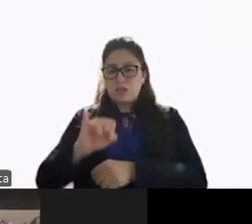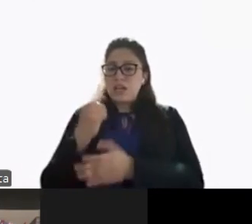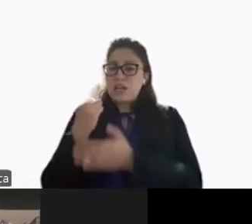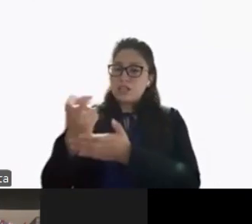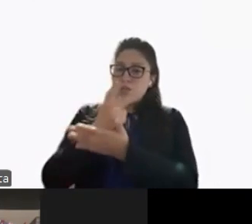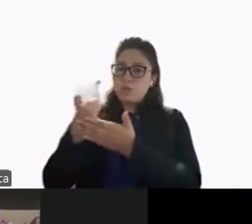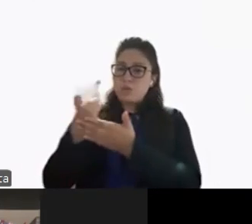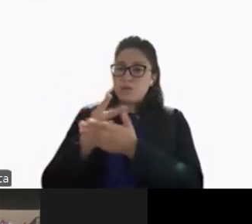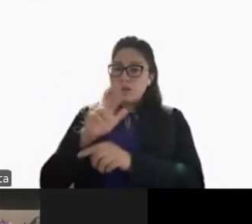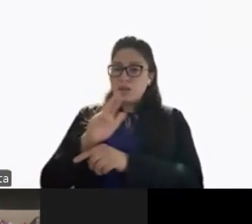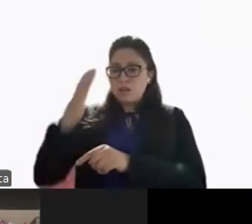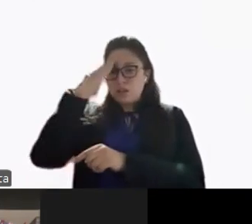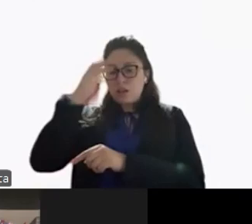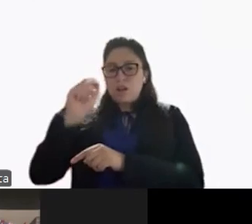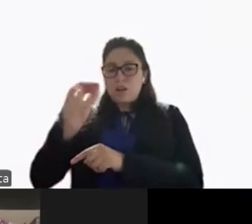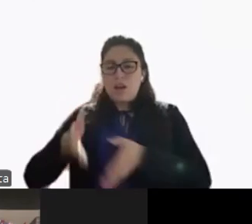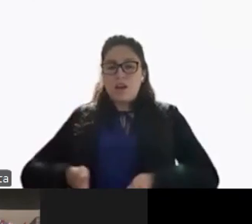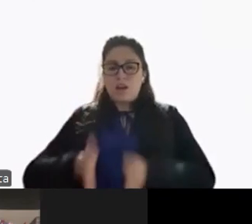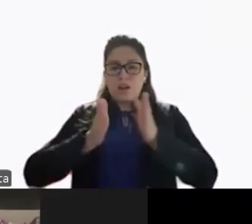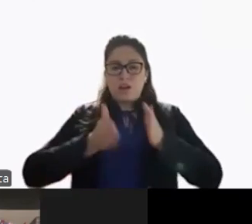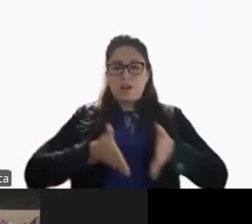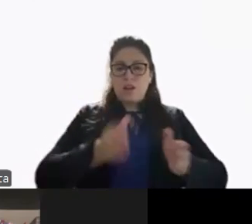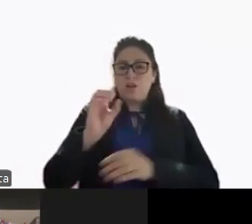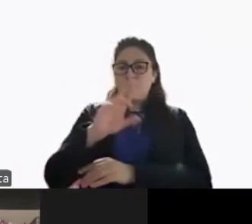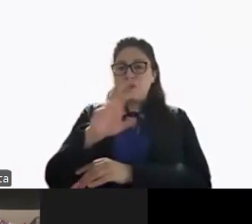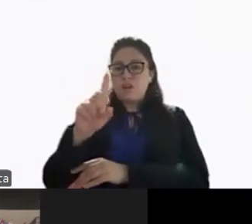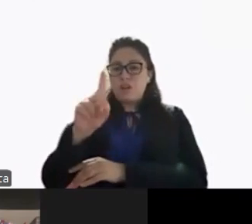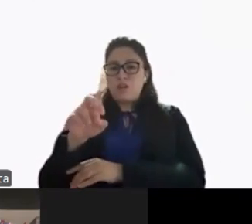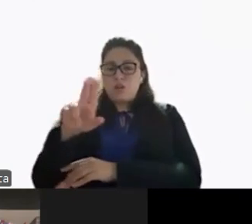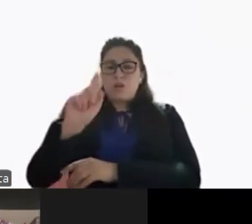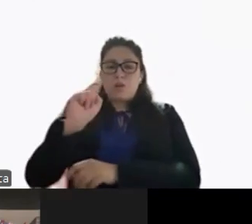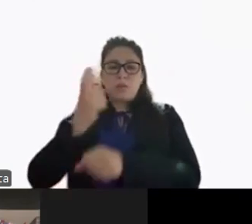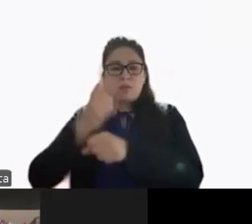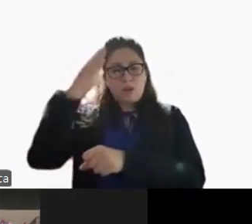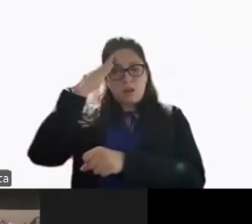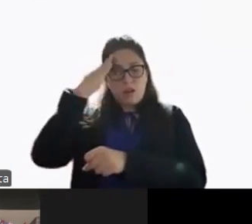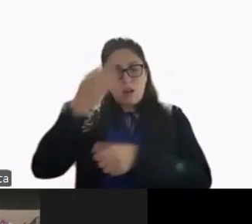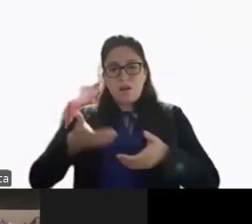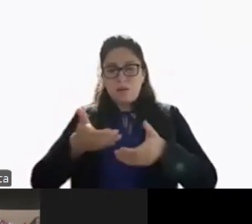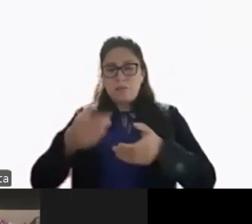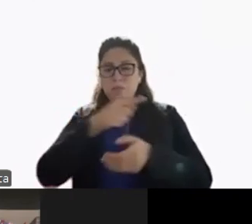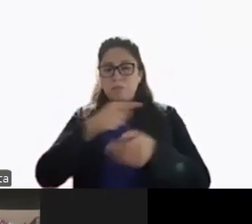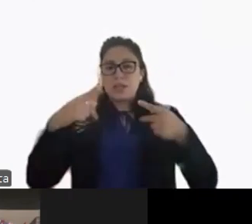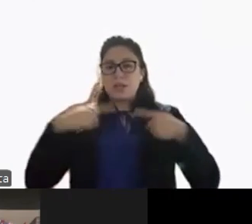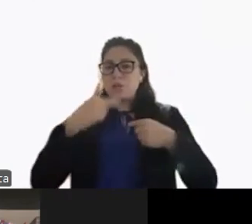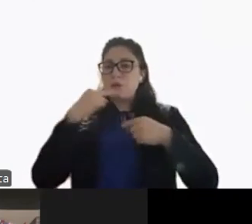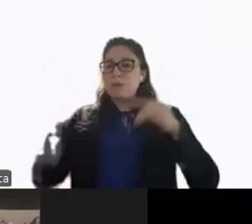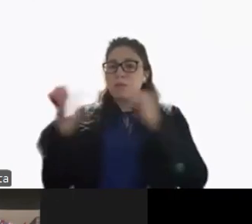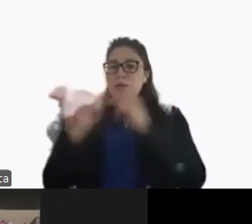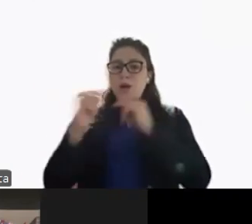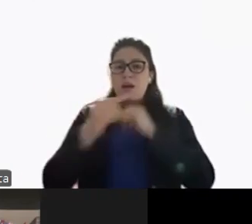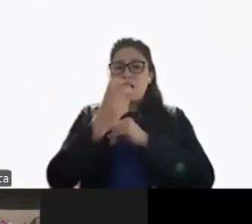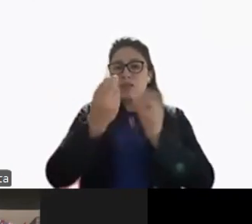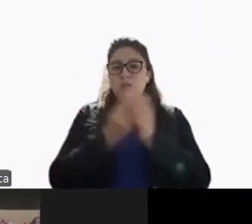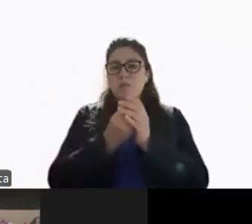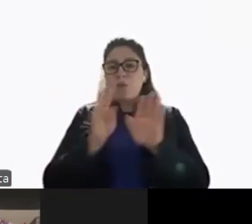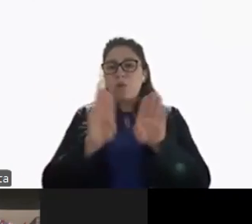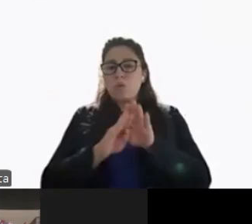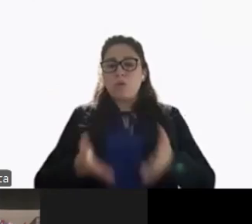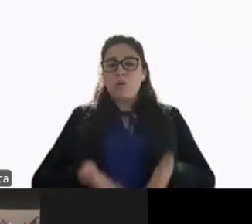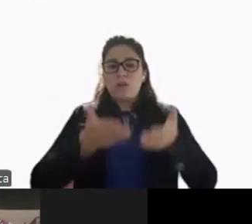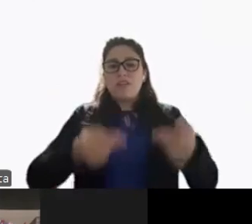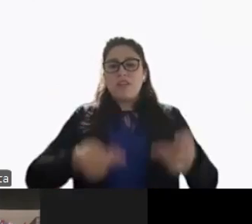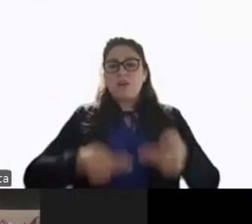los corredores urbanos existentes como las vialidades primarias con gran intensidad y diversidad de usos de suelo comerciales y de servicios